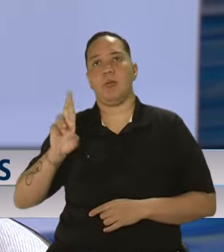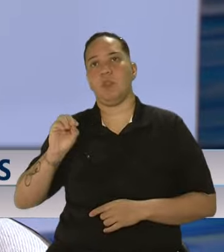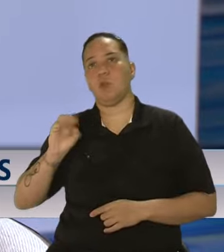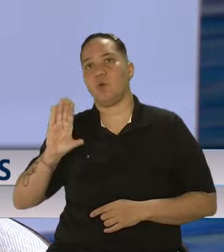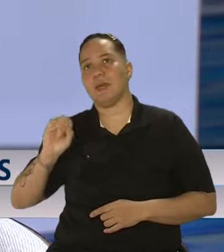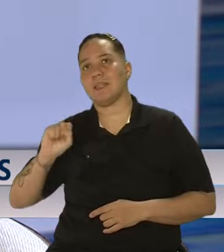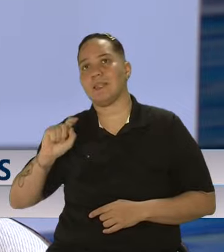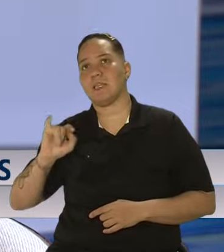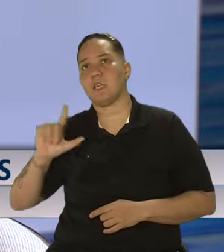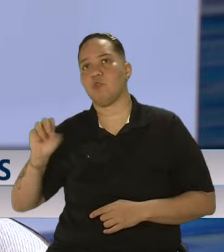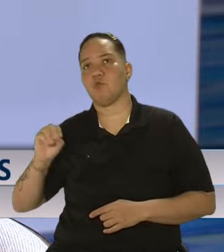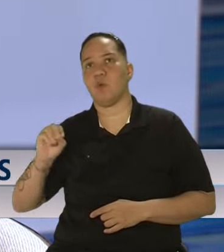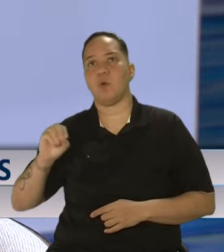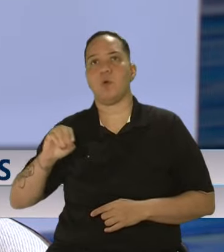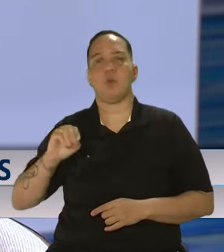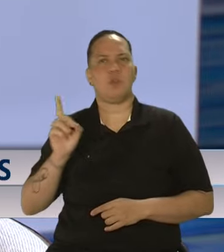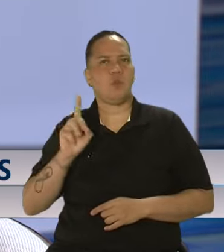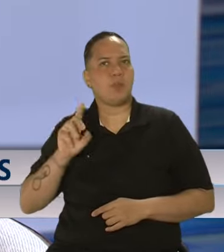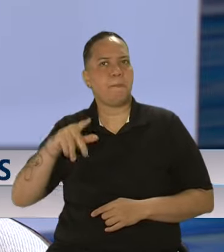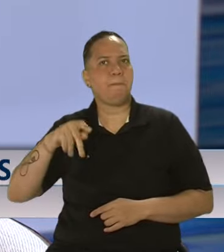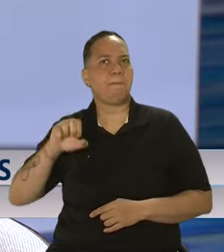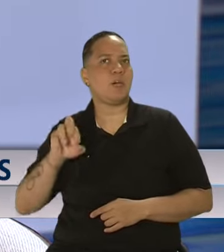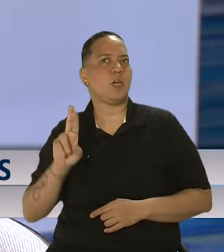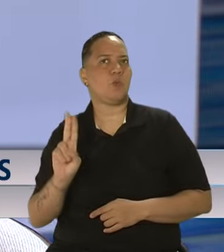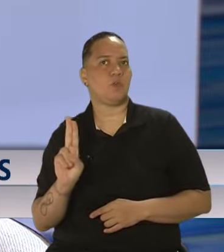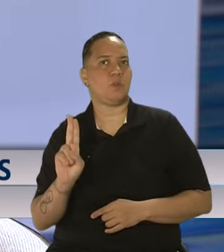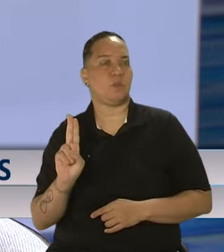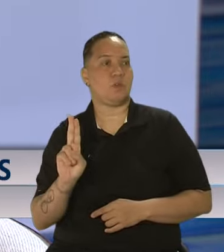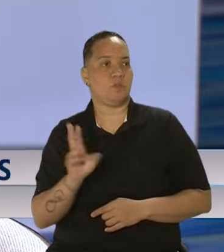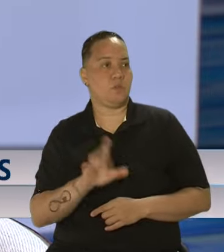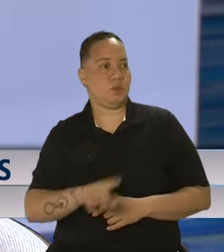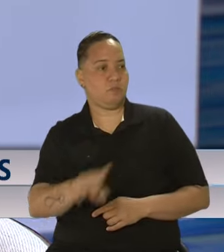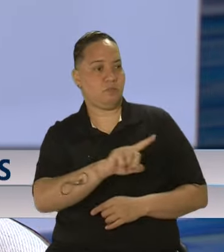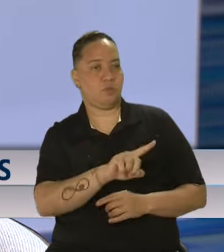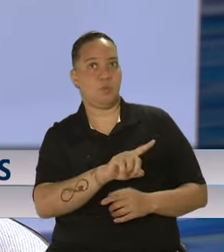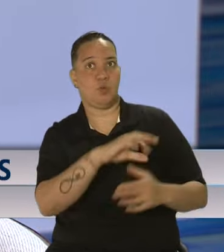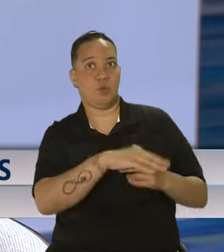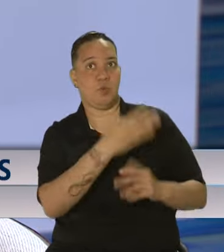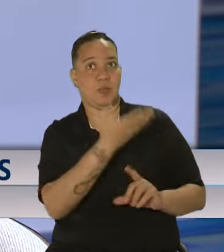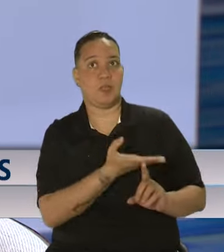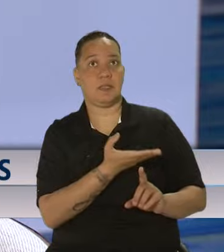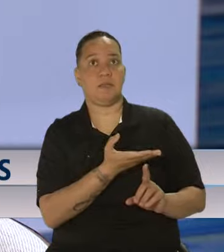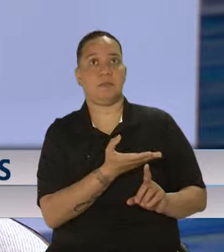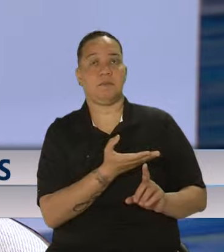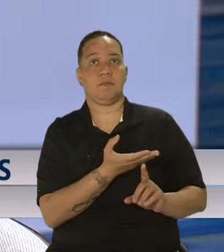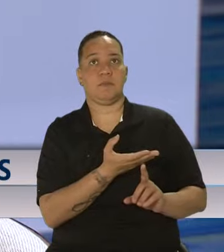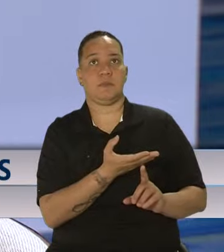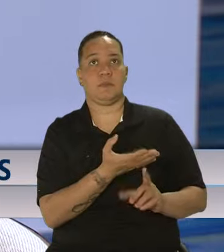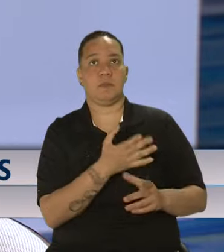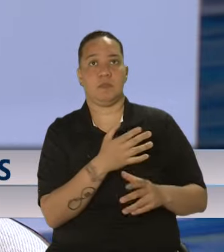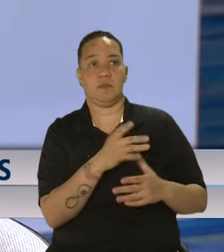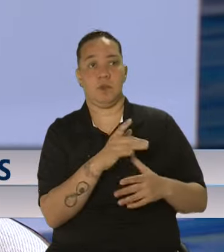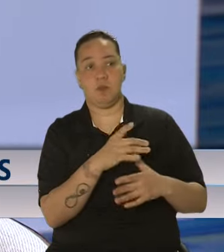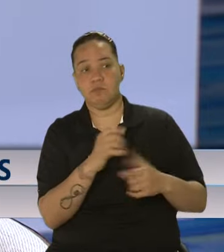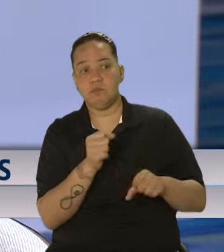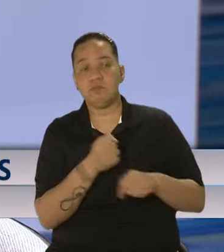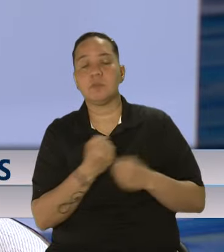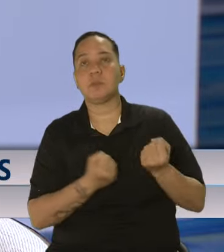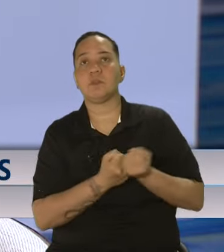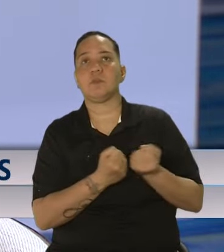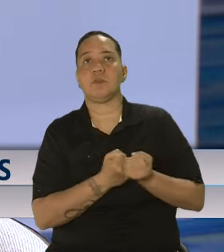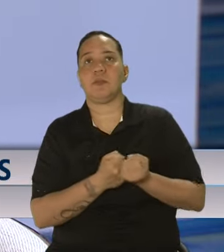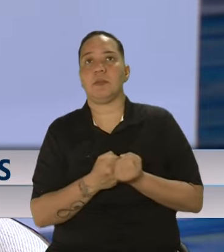años eh el electorado apostó por él por lo tanto en el ámbito de la conducta electoral recibió un respaldo el mercado